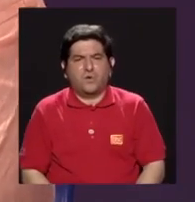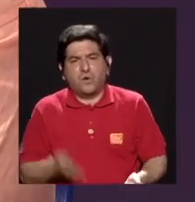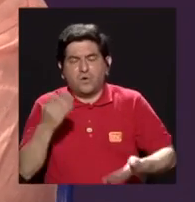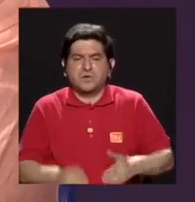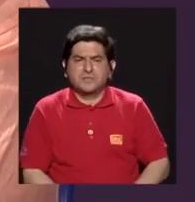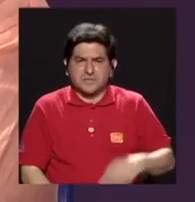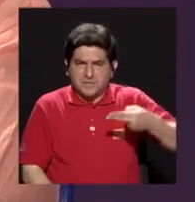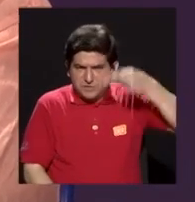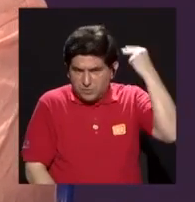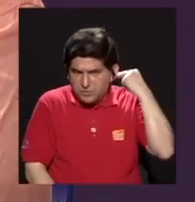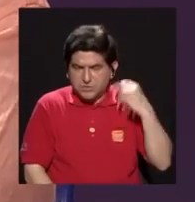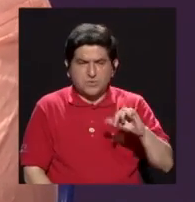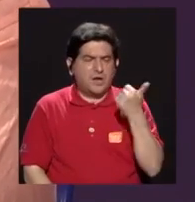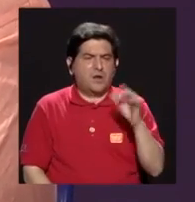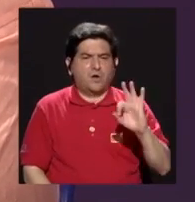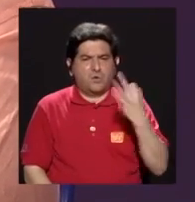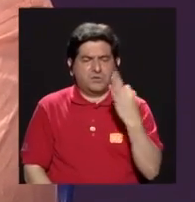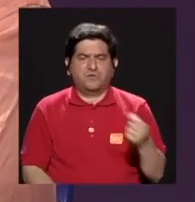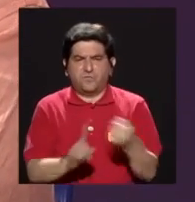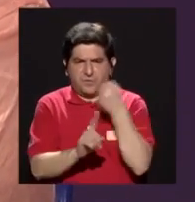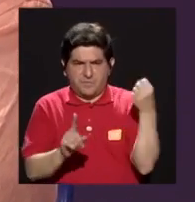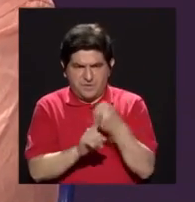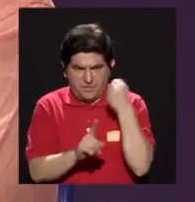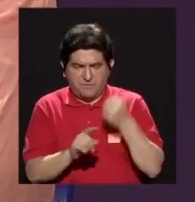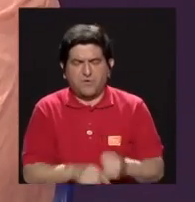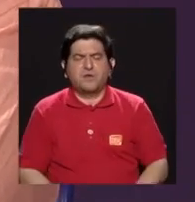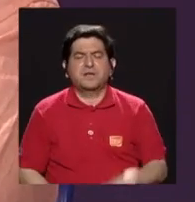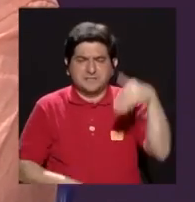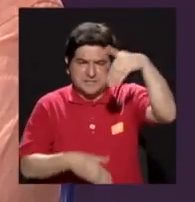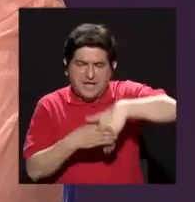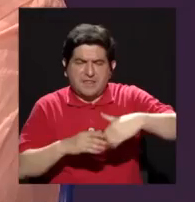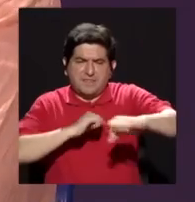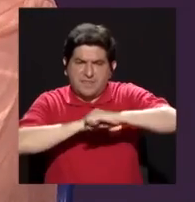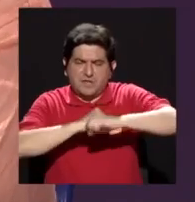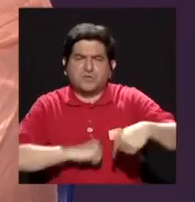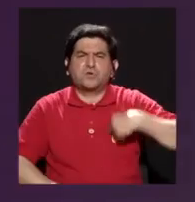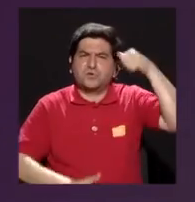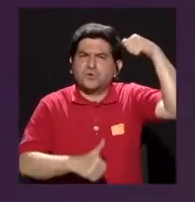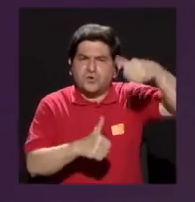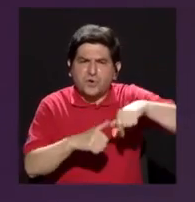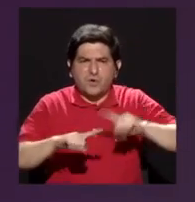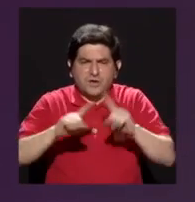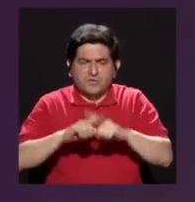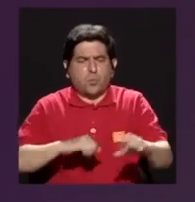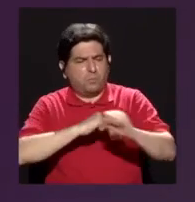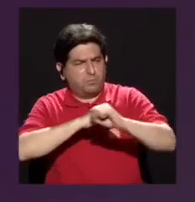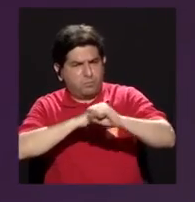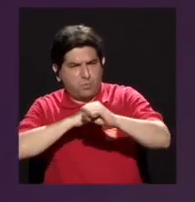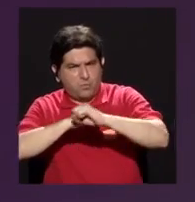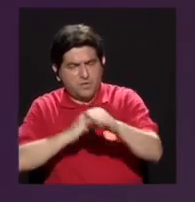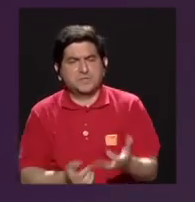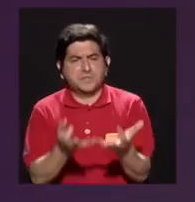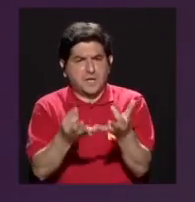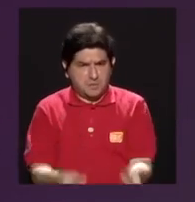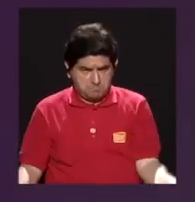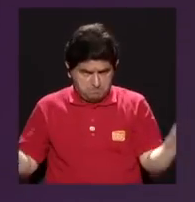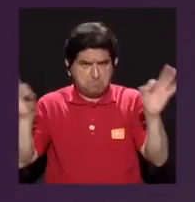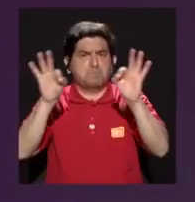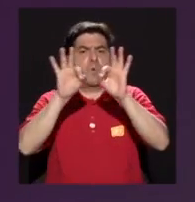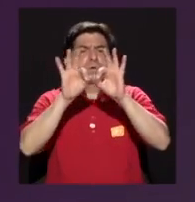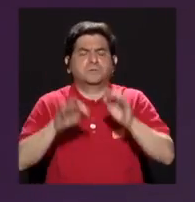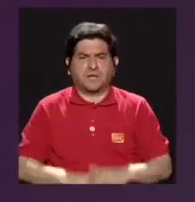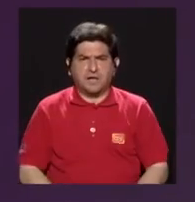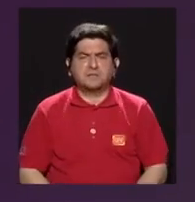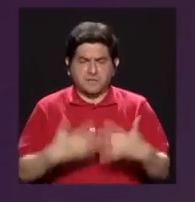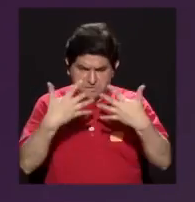digamos este forma de violencia en la publicidad porque digo el recuerdo varios anuncios de muy importantes esta